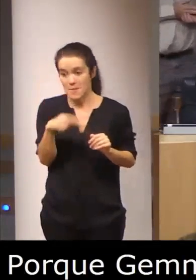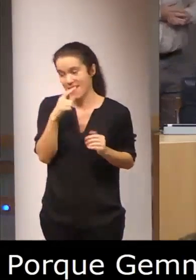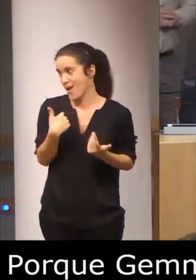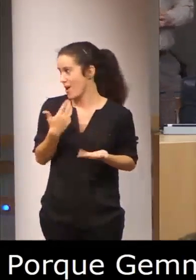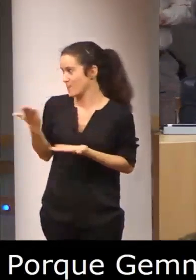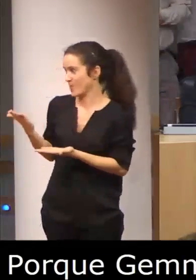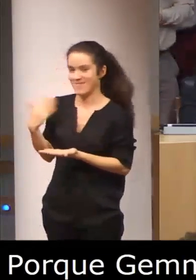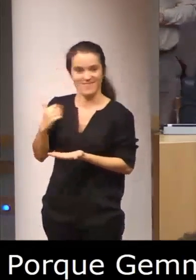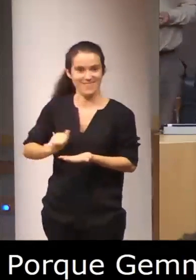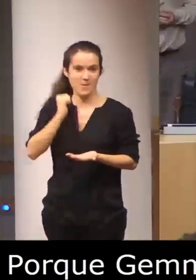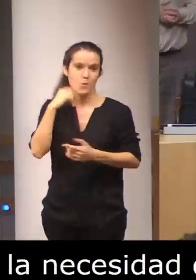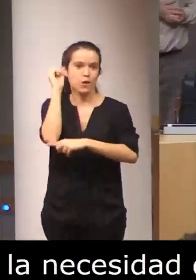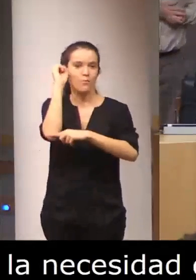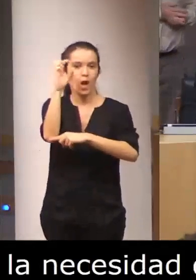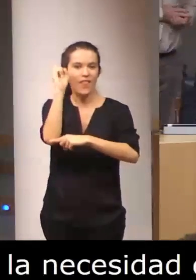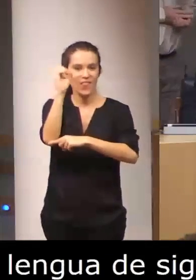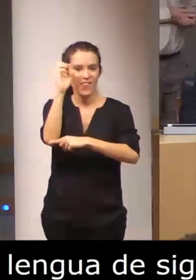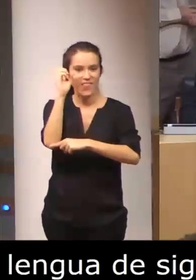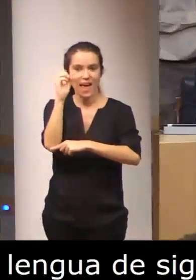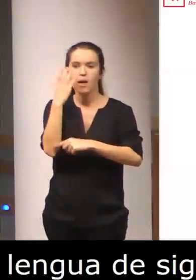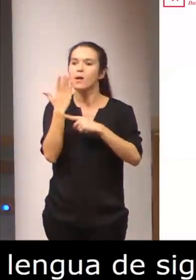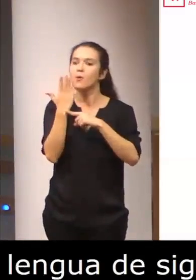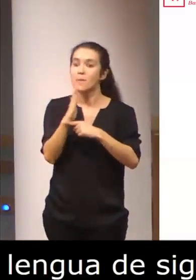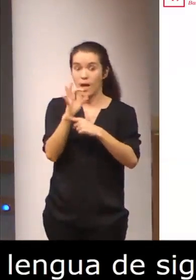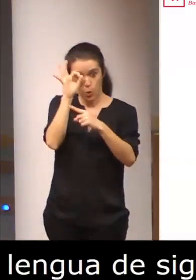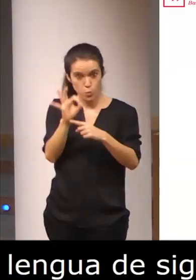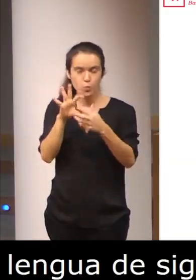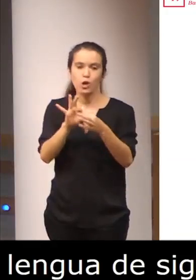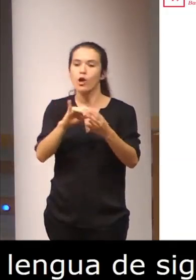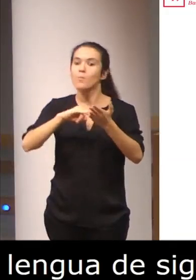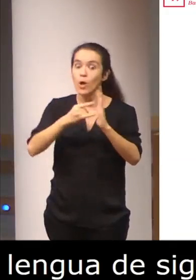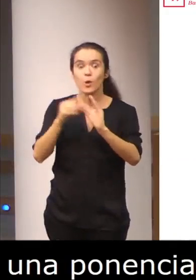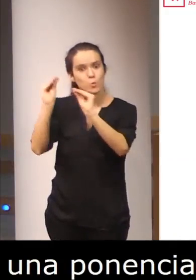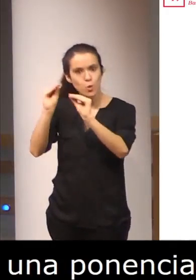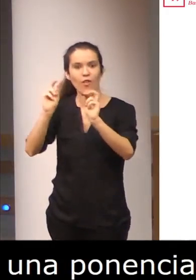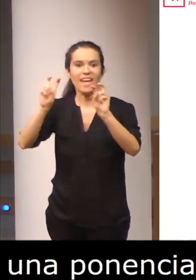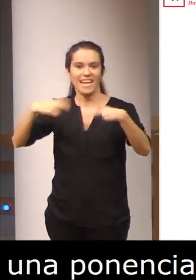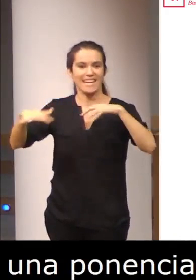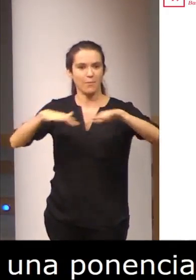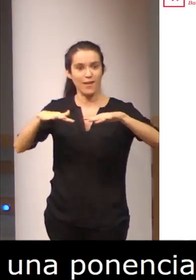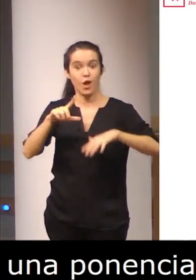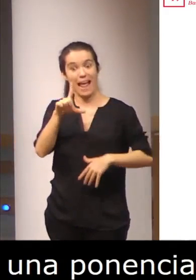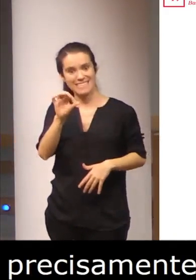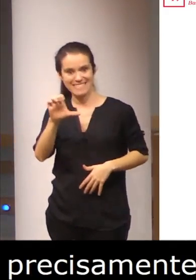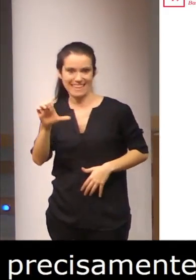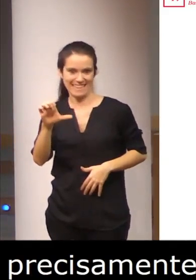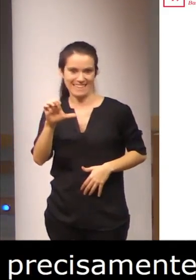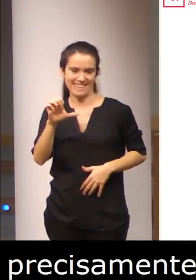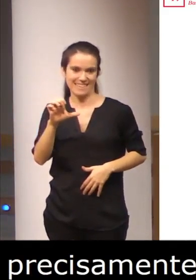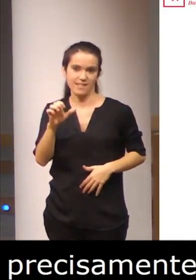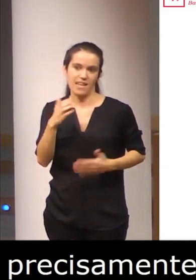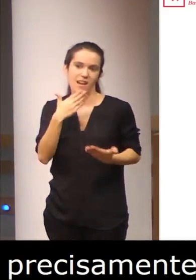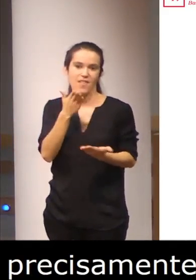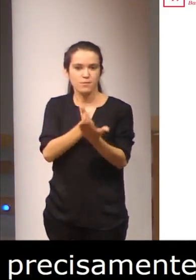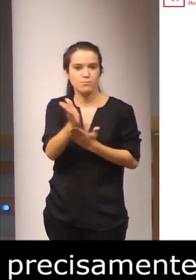tener una ponencia que nos presenta precisamente el proyecto de revitalización de la lengua de signos española a través de un